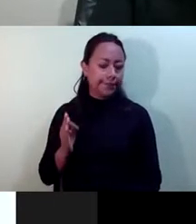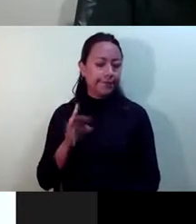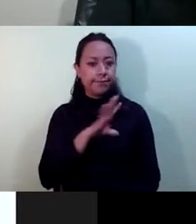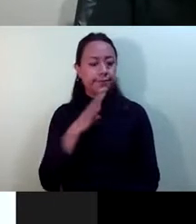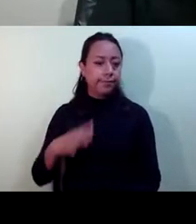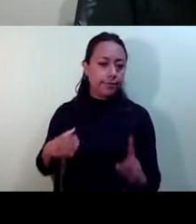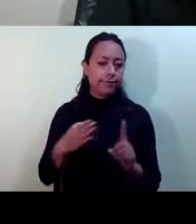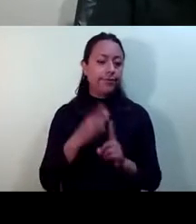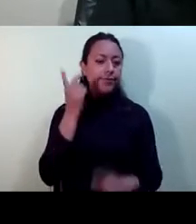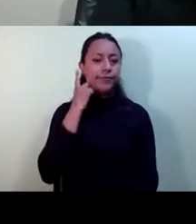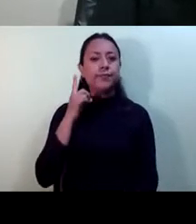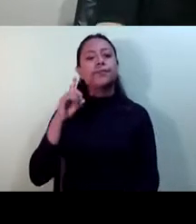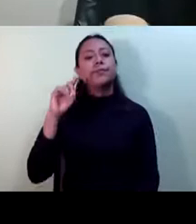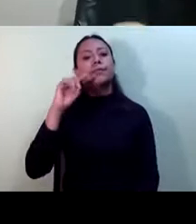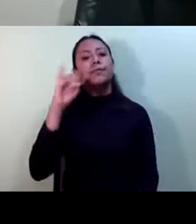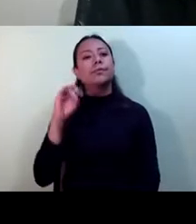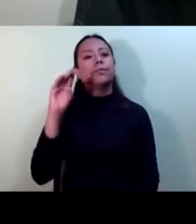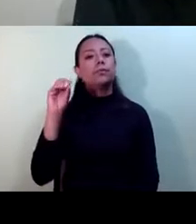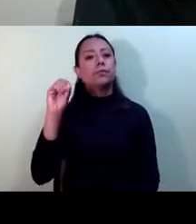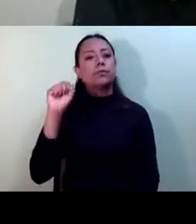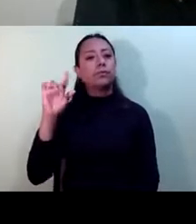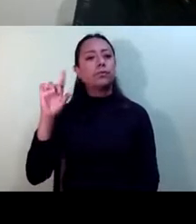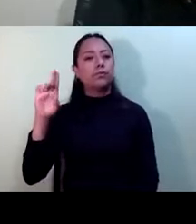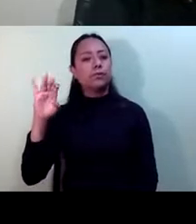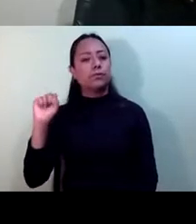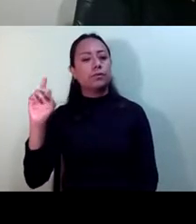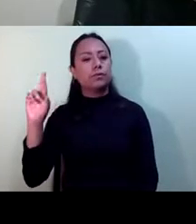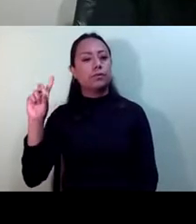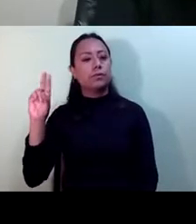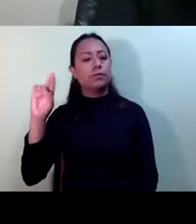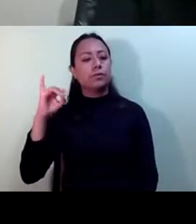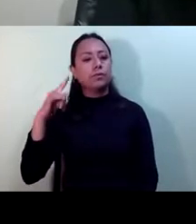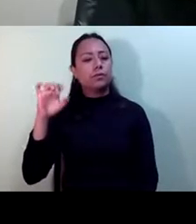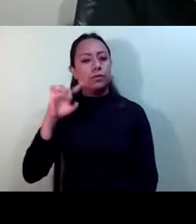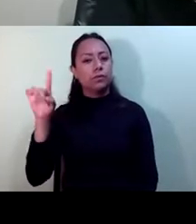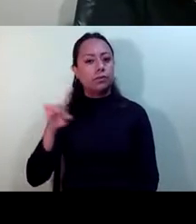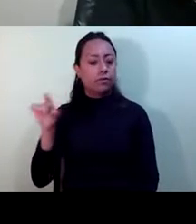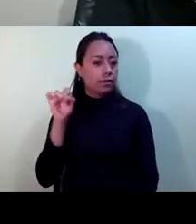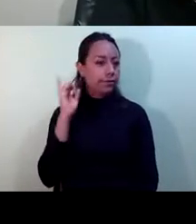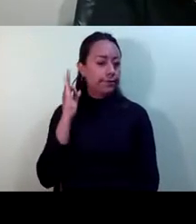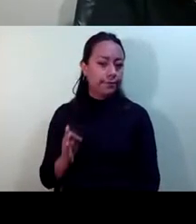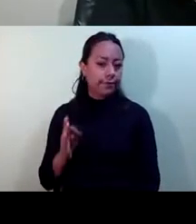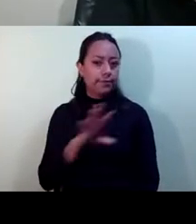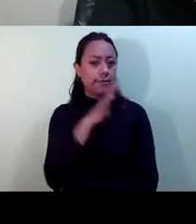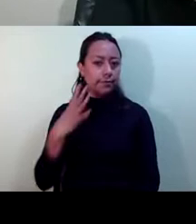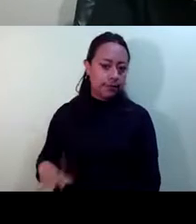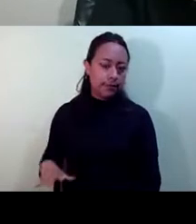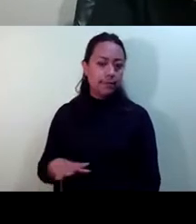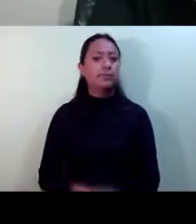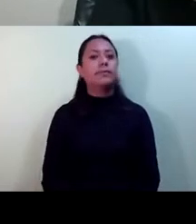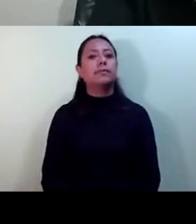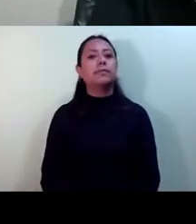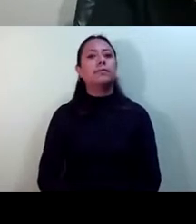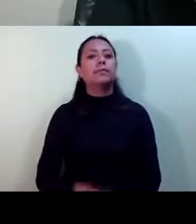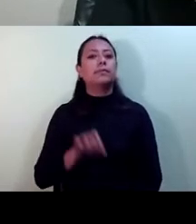Luis Rodríguez Díaz de León. José Luis Rodríguez Díaz de León, a favor del dictamen en lo general y en lo particular, a favor del turno y a